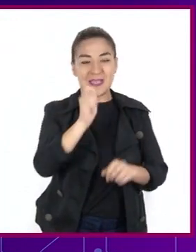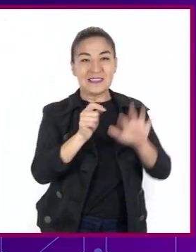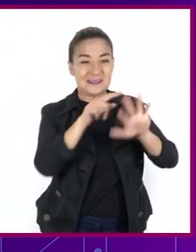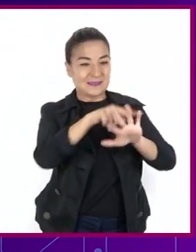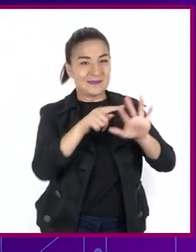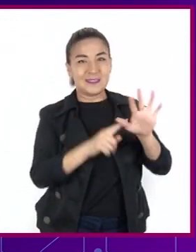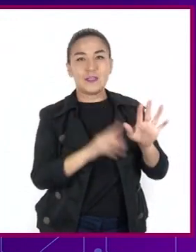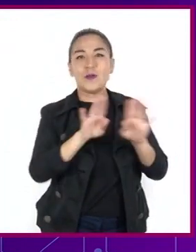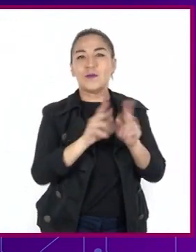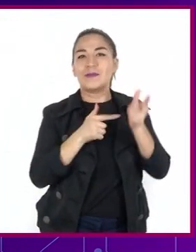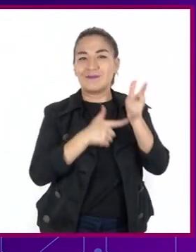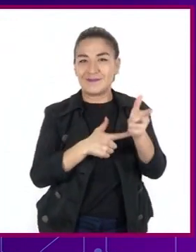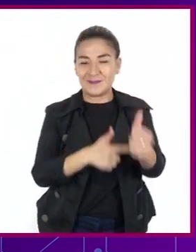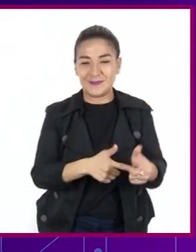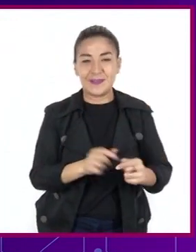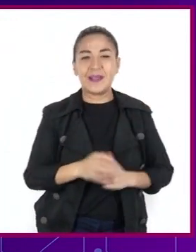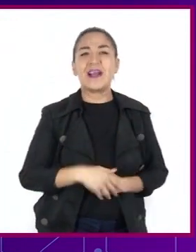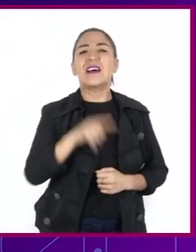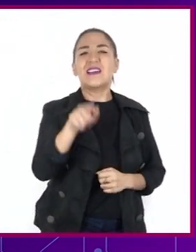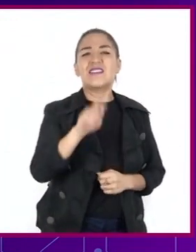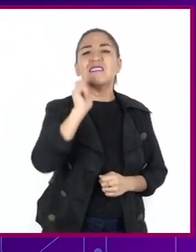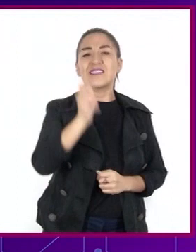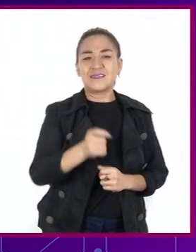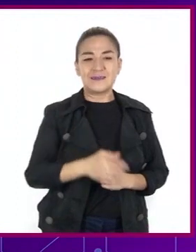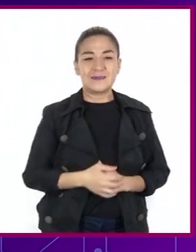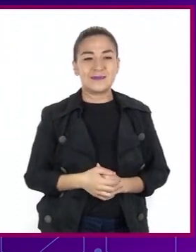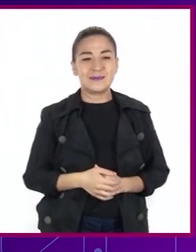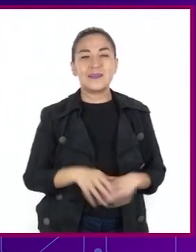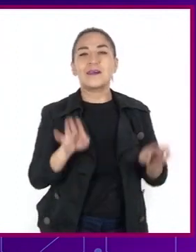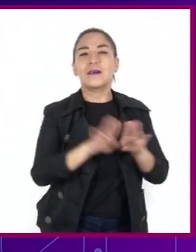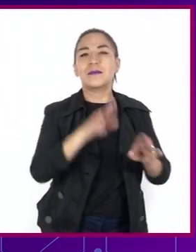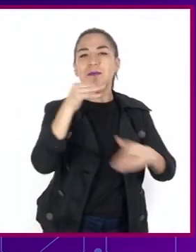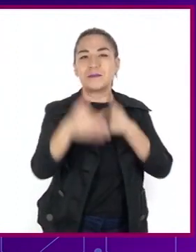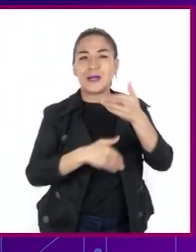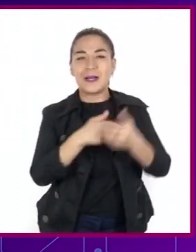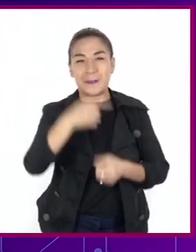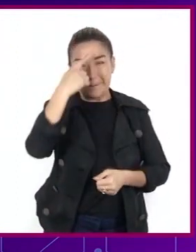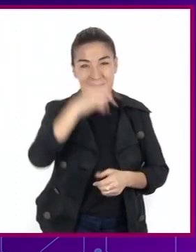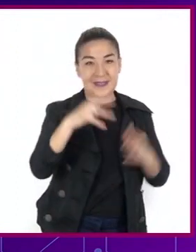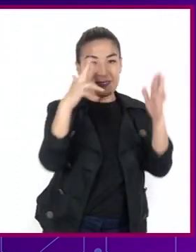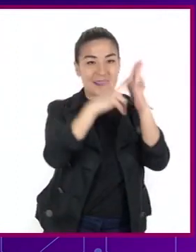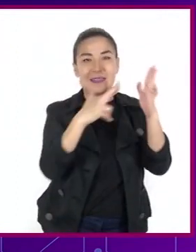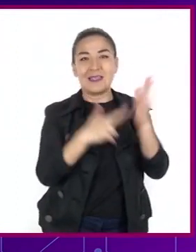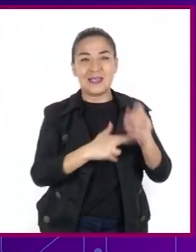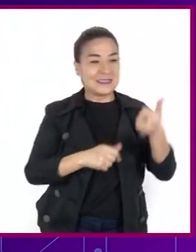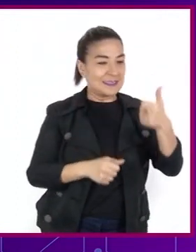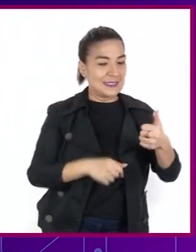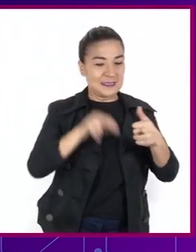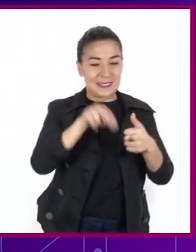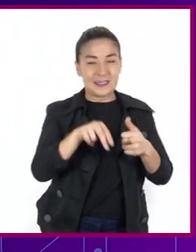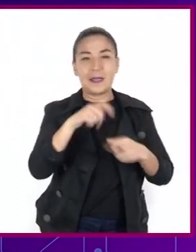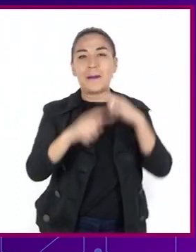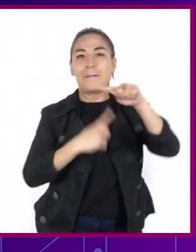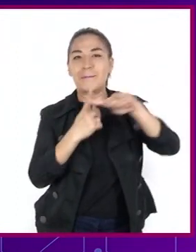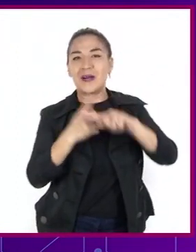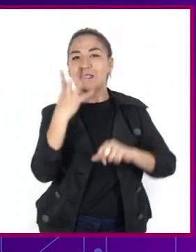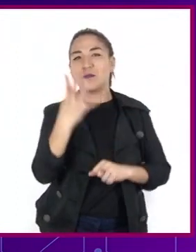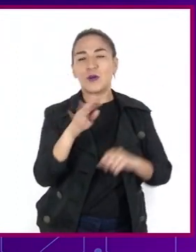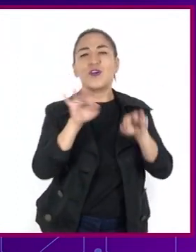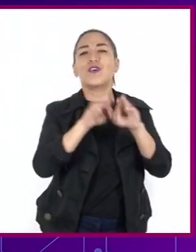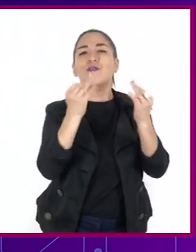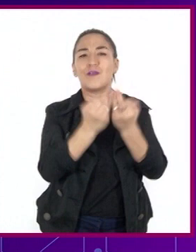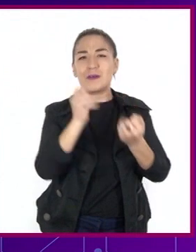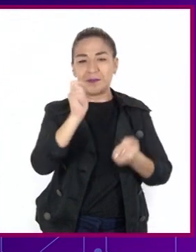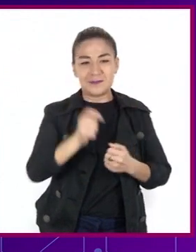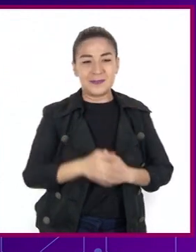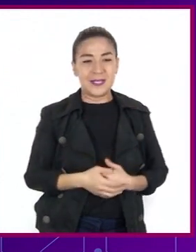de nuestra sucesión. Eso quiere decir que la sucesión que genera la regla 6n más 4 está formada por los